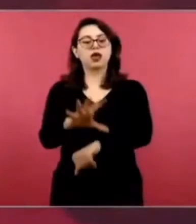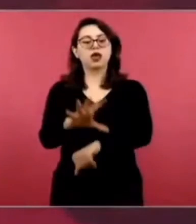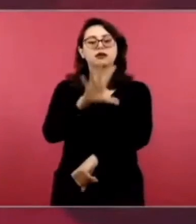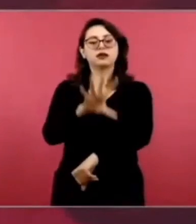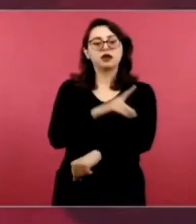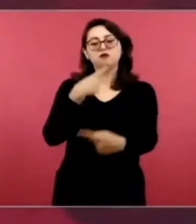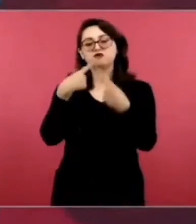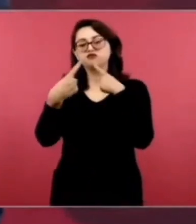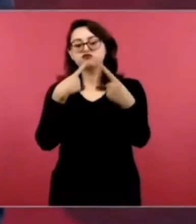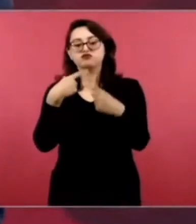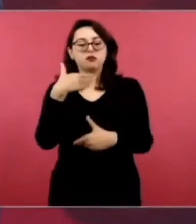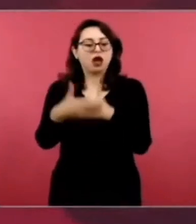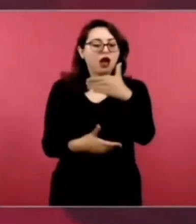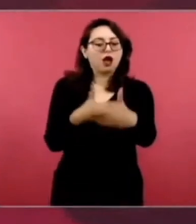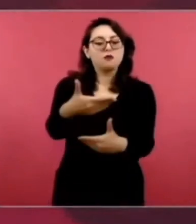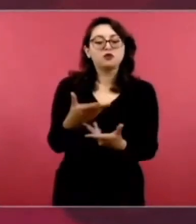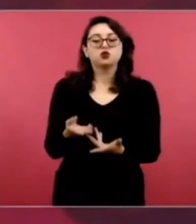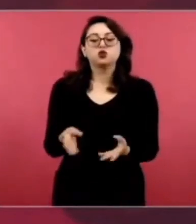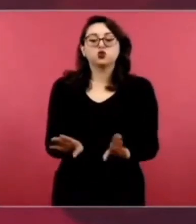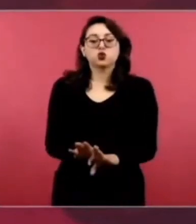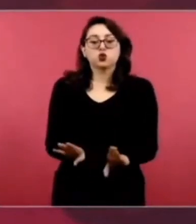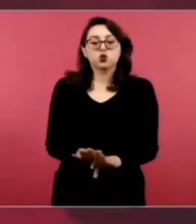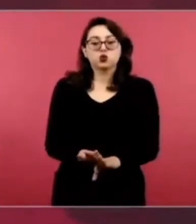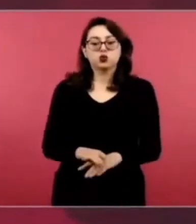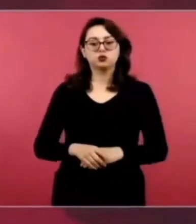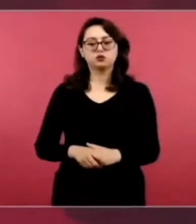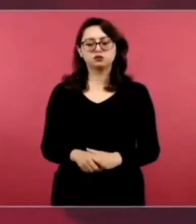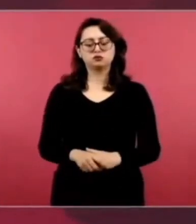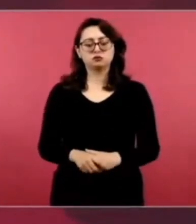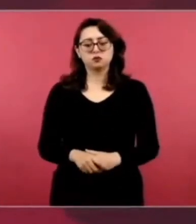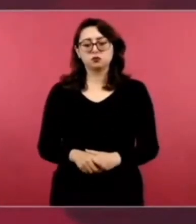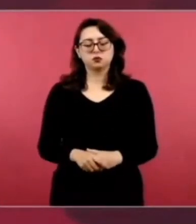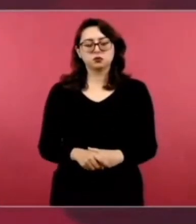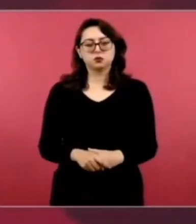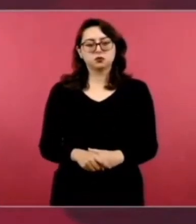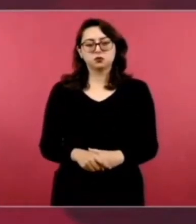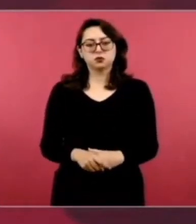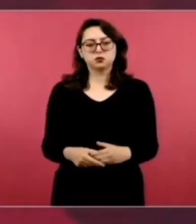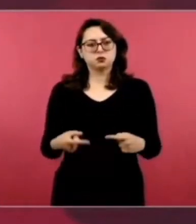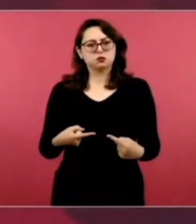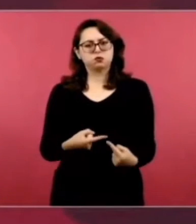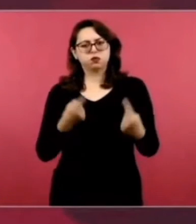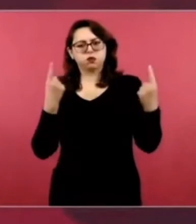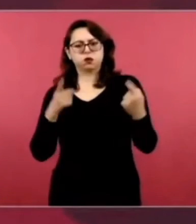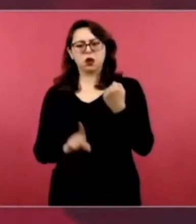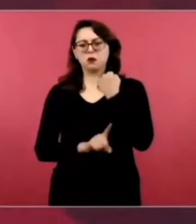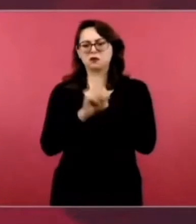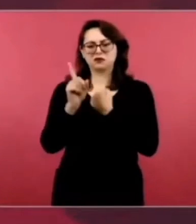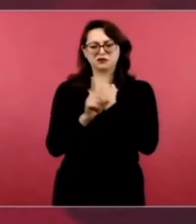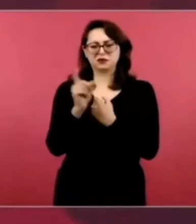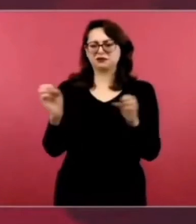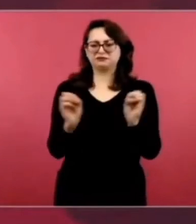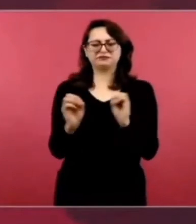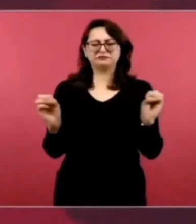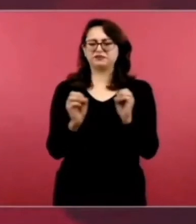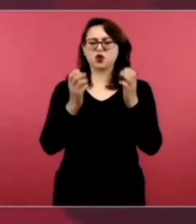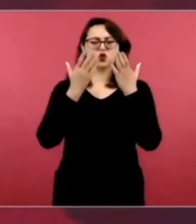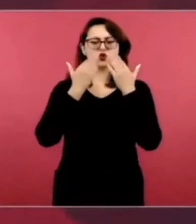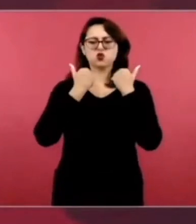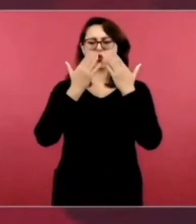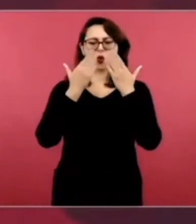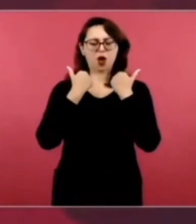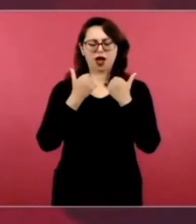Bueno, no tenemos ninguna discrepancia en cuanto